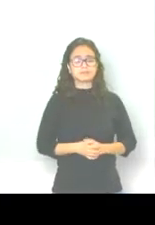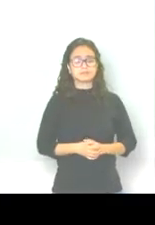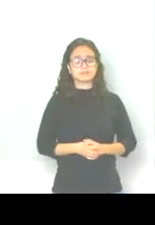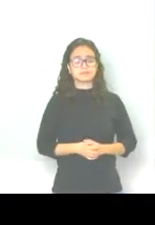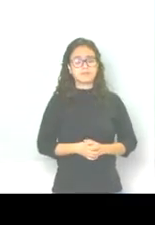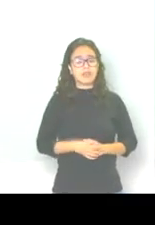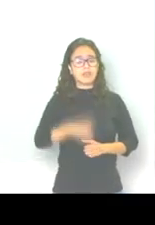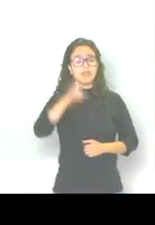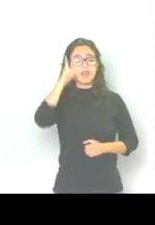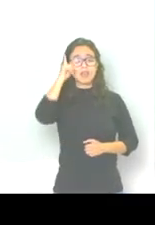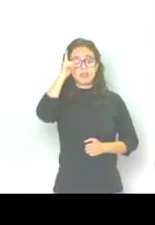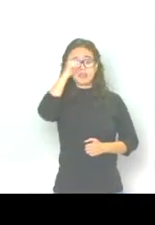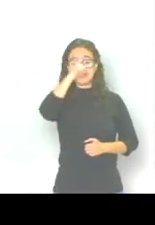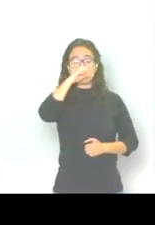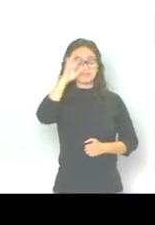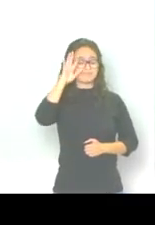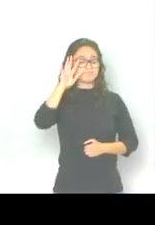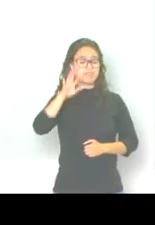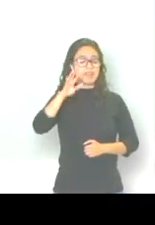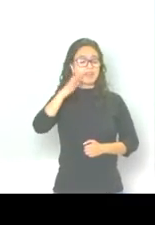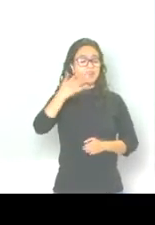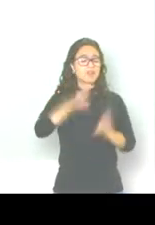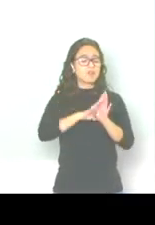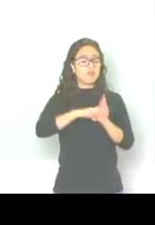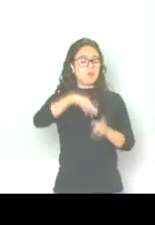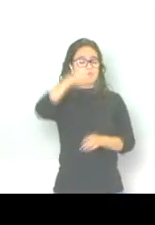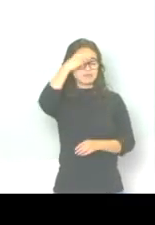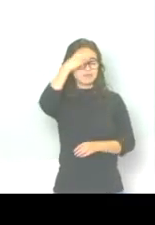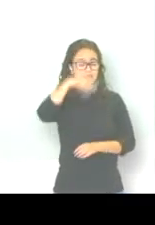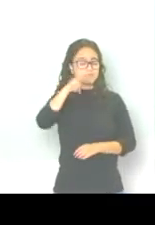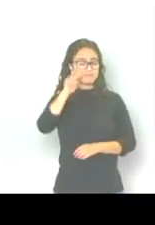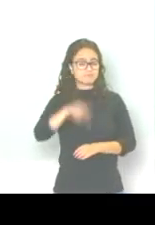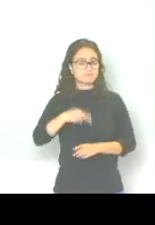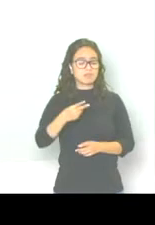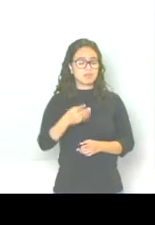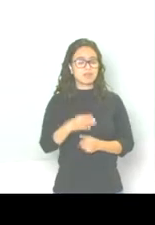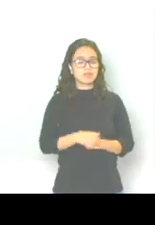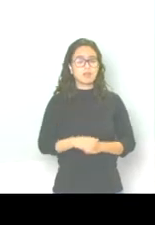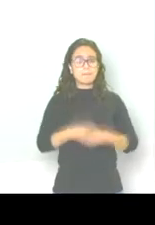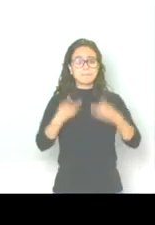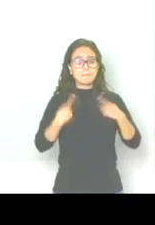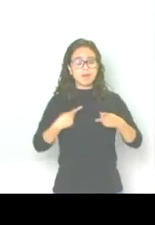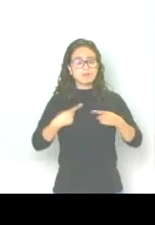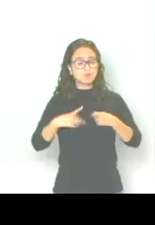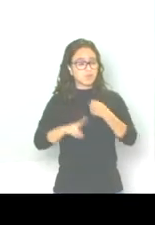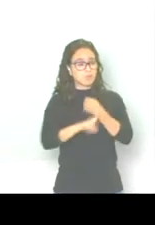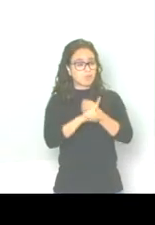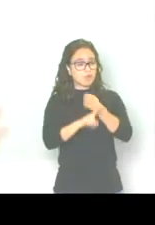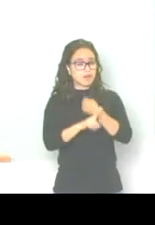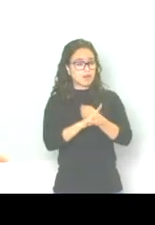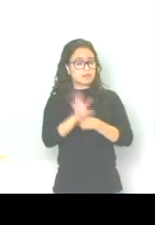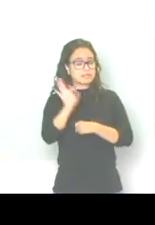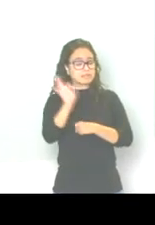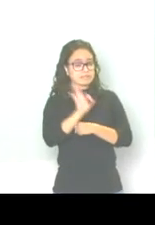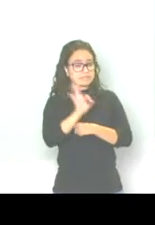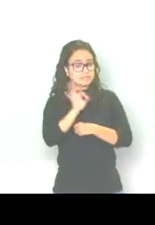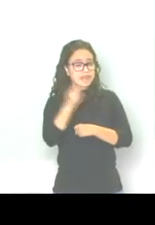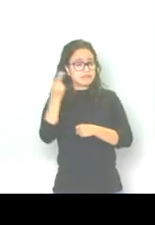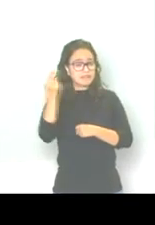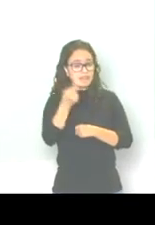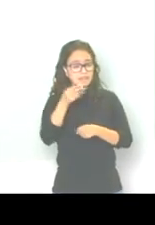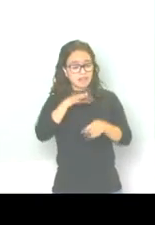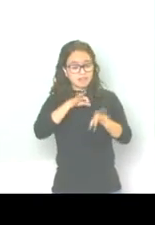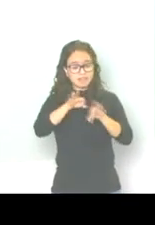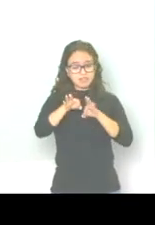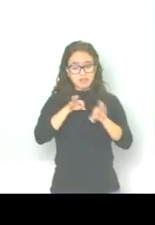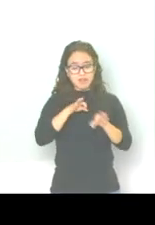es compleja porque también está afectando a gente que requiere de trabajo, que requiere reactivar su